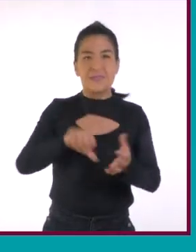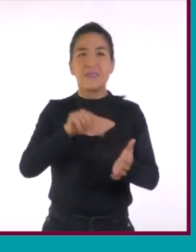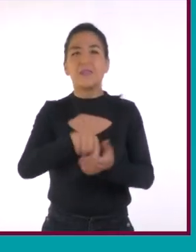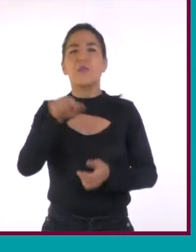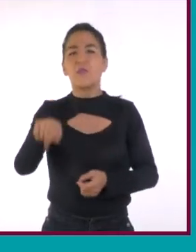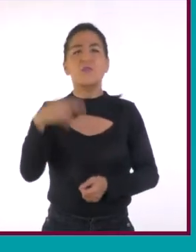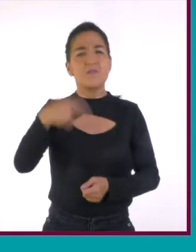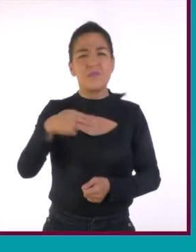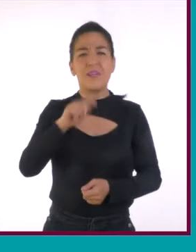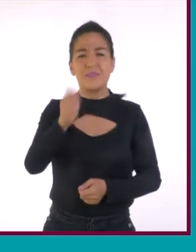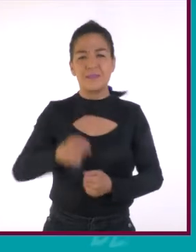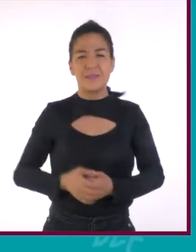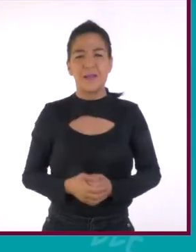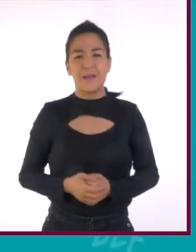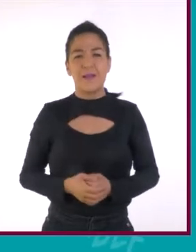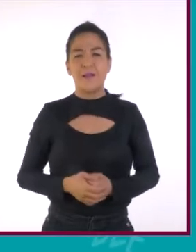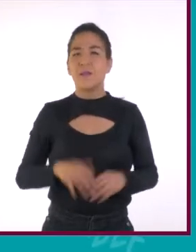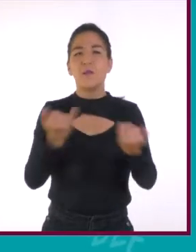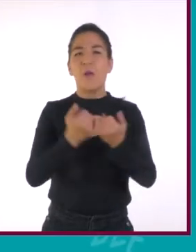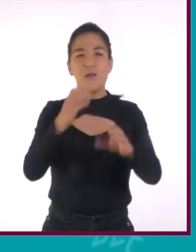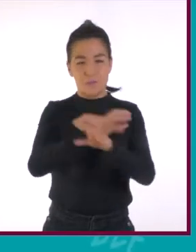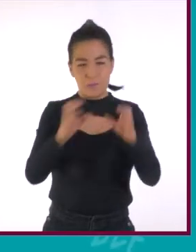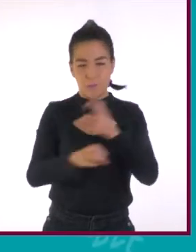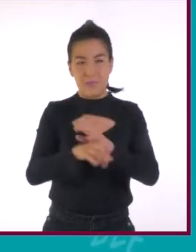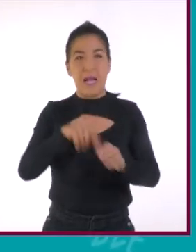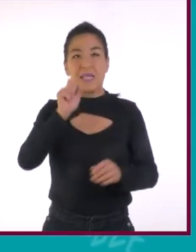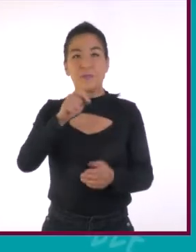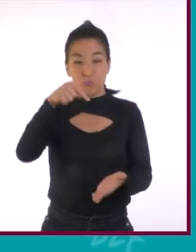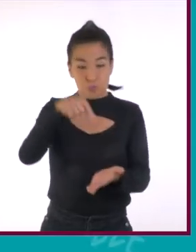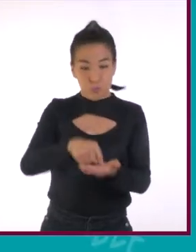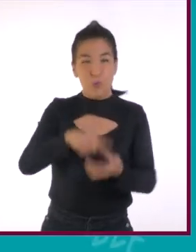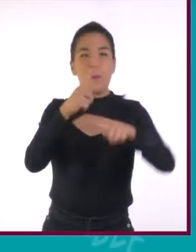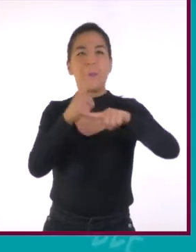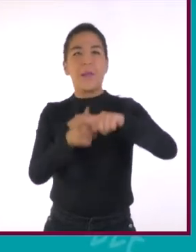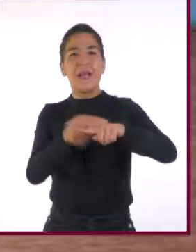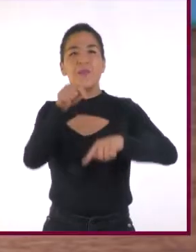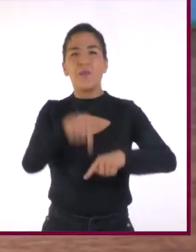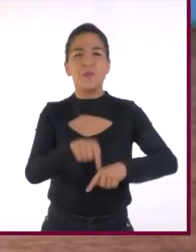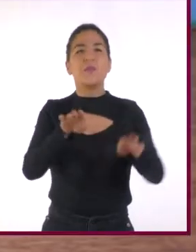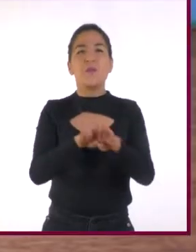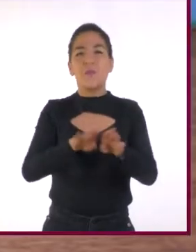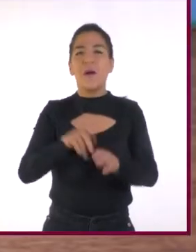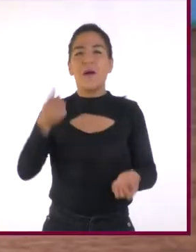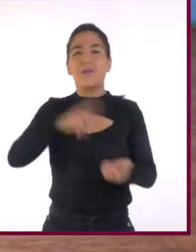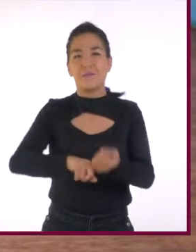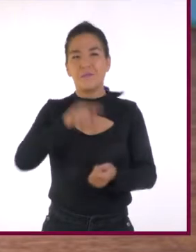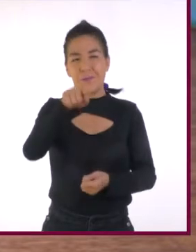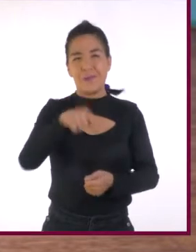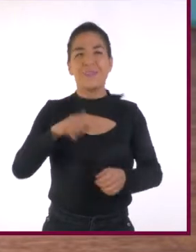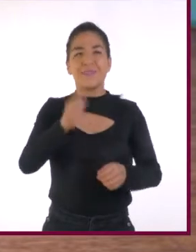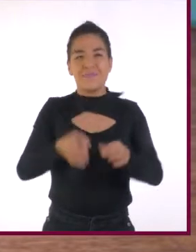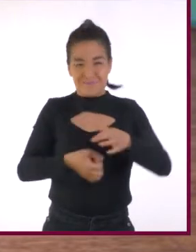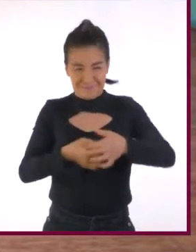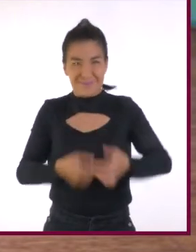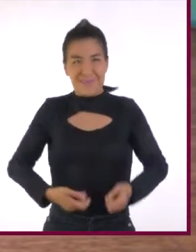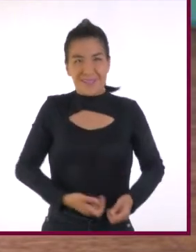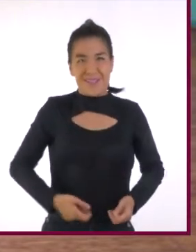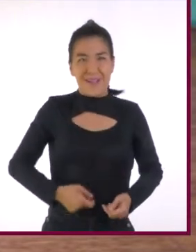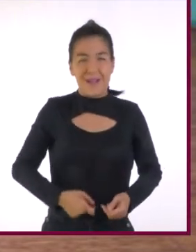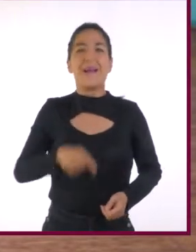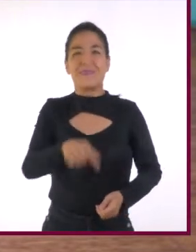centro de masa se localiza, como lo dice el nombre, en el medio de un objeto determinado. En este caso, tu centro de masa se encuentra en